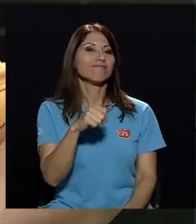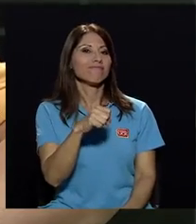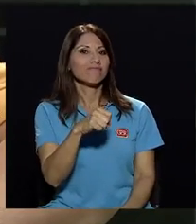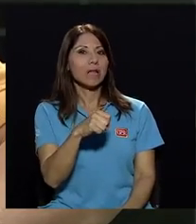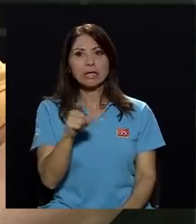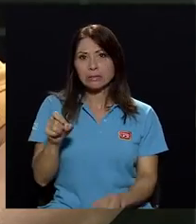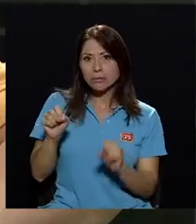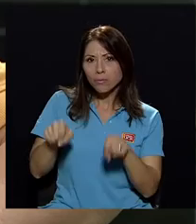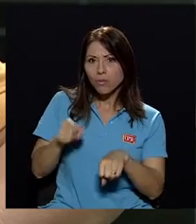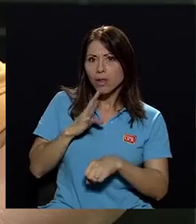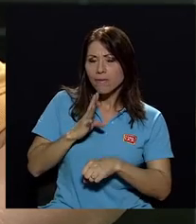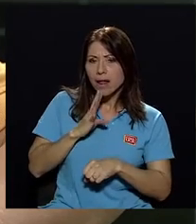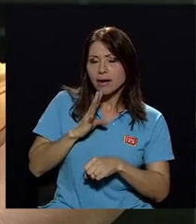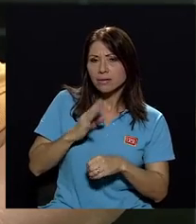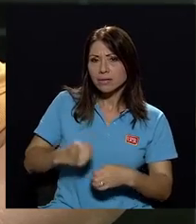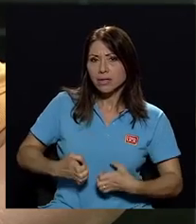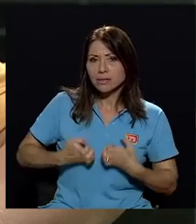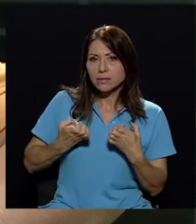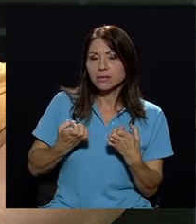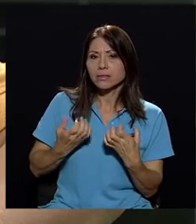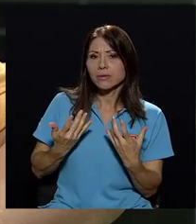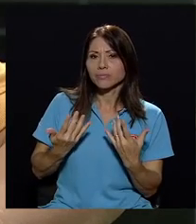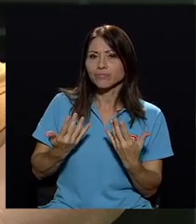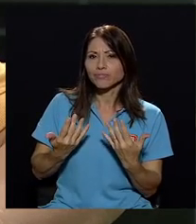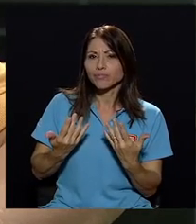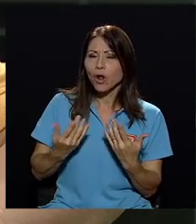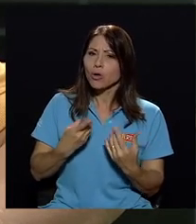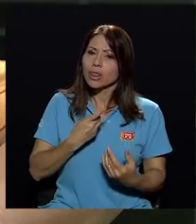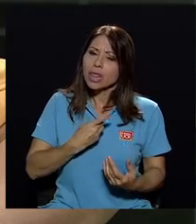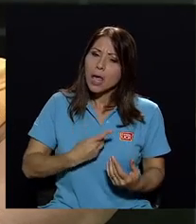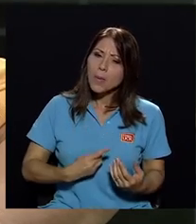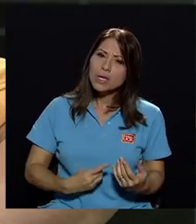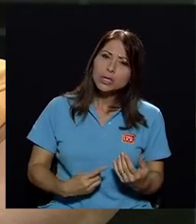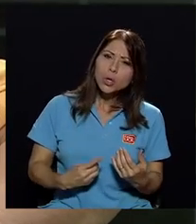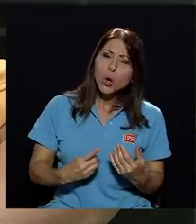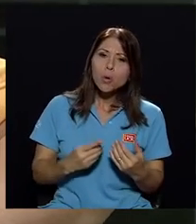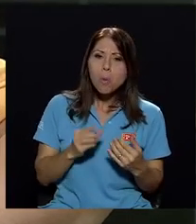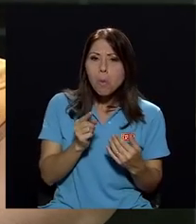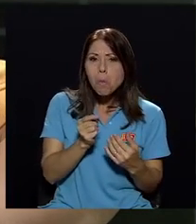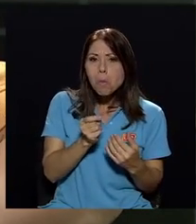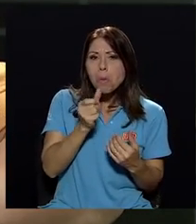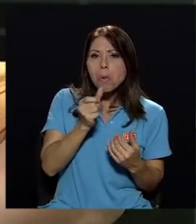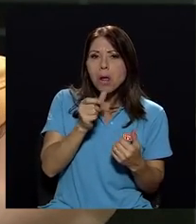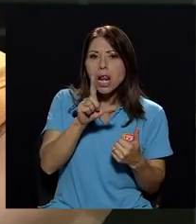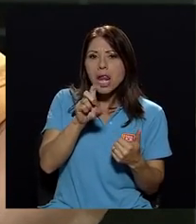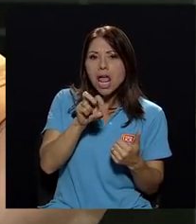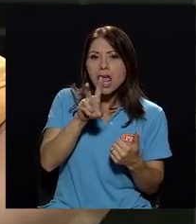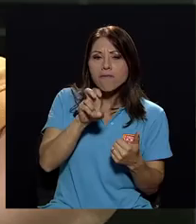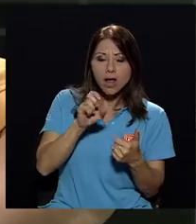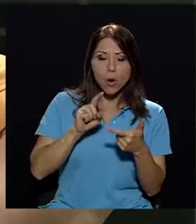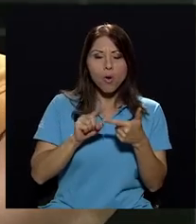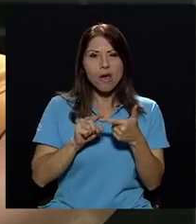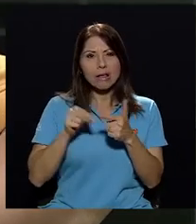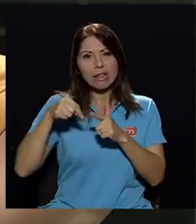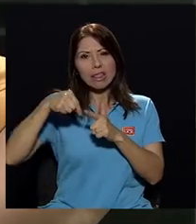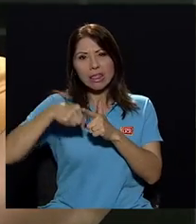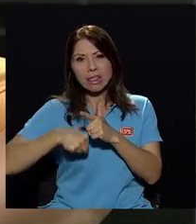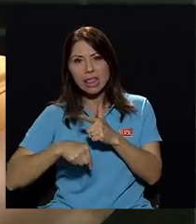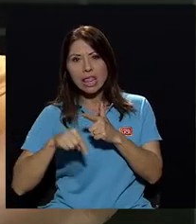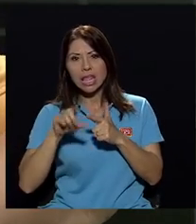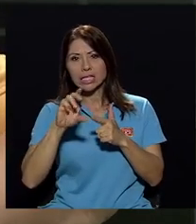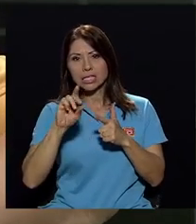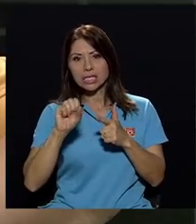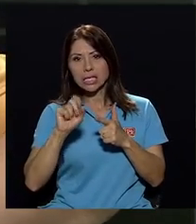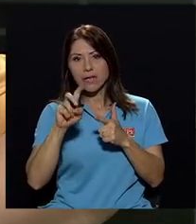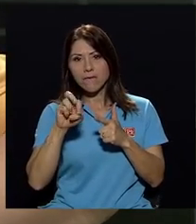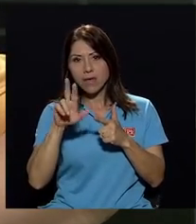se puede hablar de que existe una depresión leve o una depresión muy severa? Es decir, ¿hay alguna